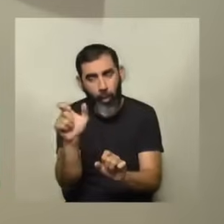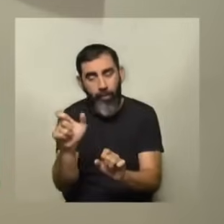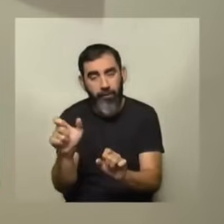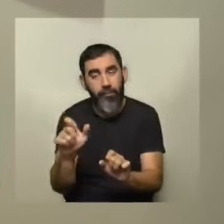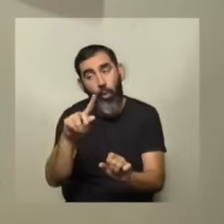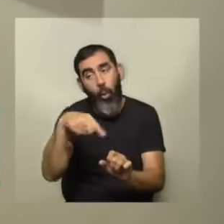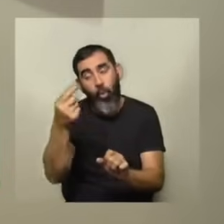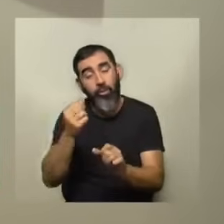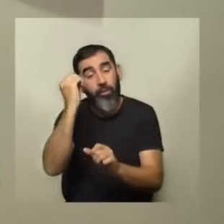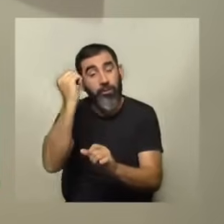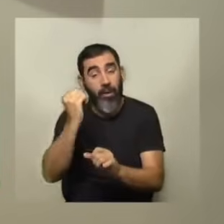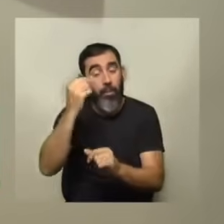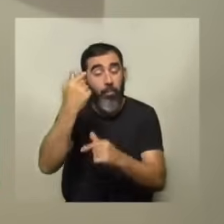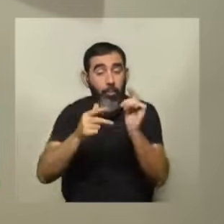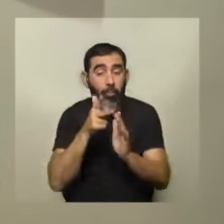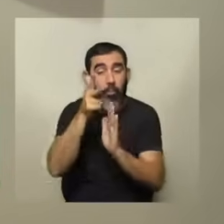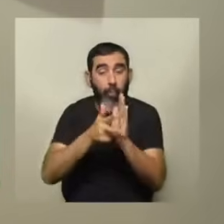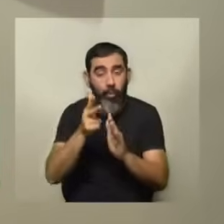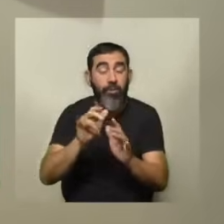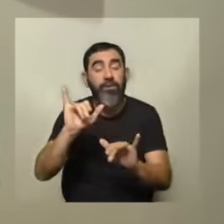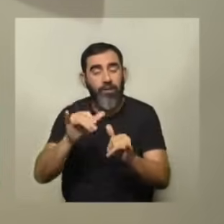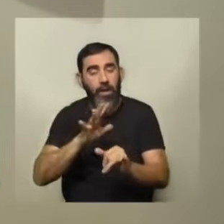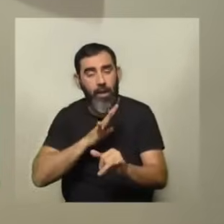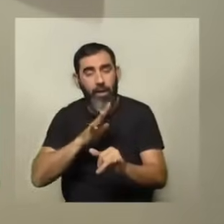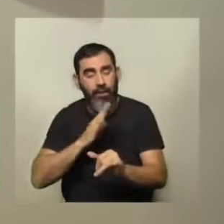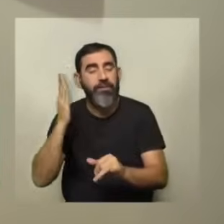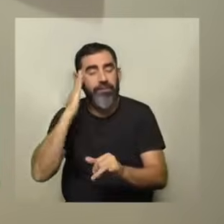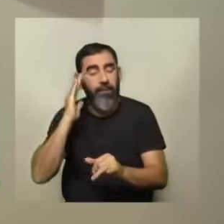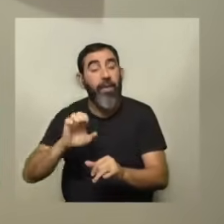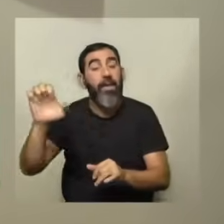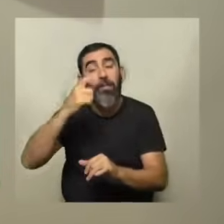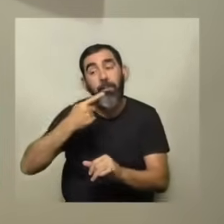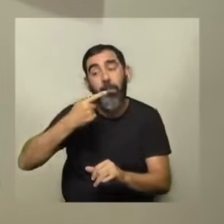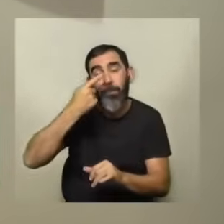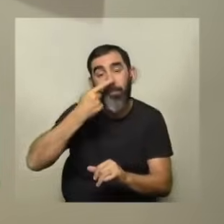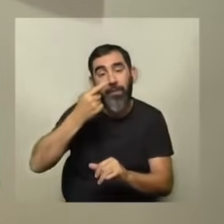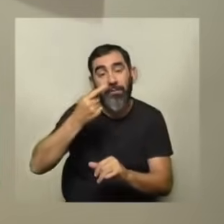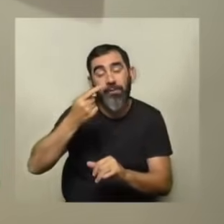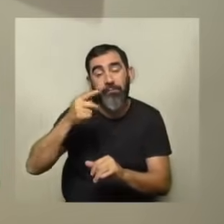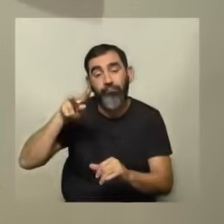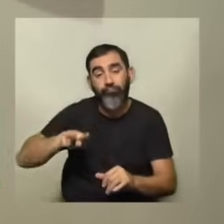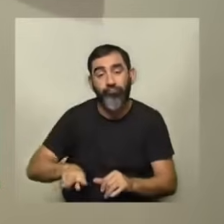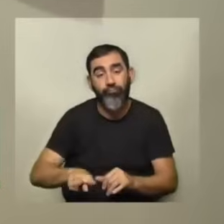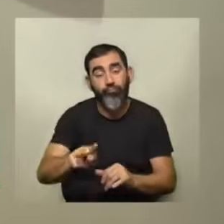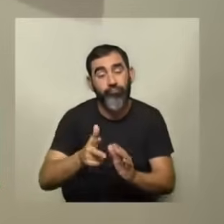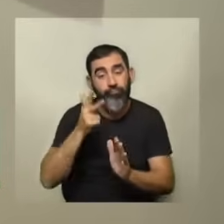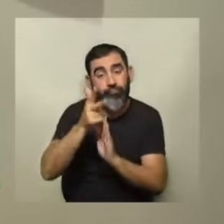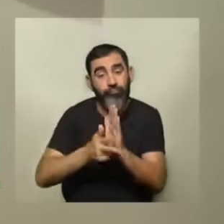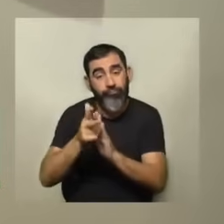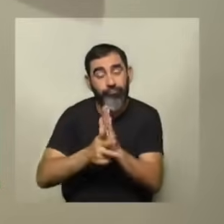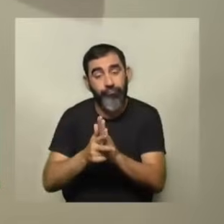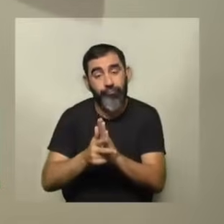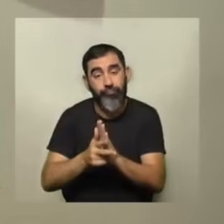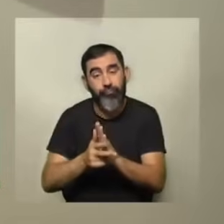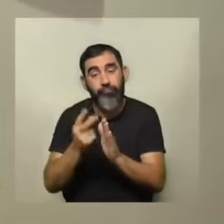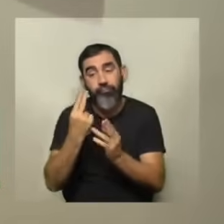donde otro tipo de transportes que ya hay, me consta, empresas interesadas en transportar por ferrocarril, que se van a